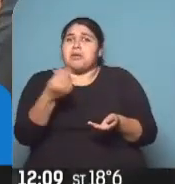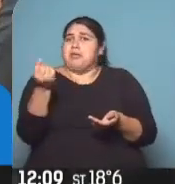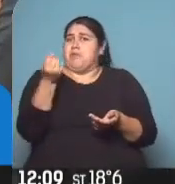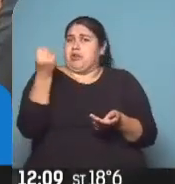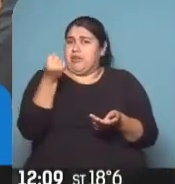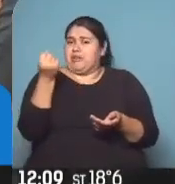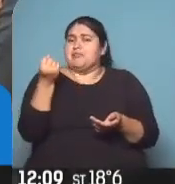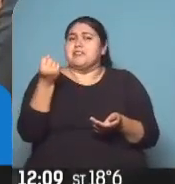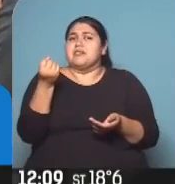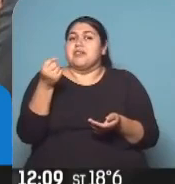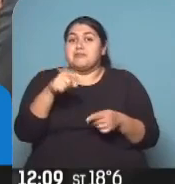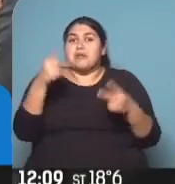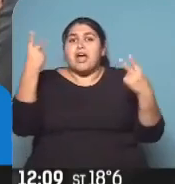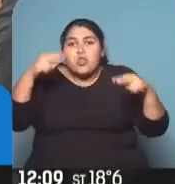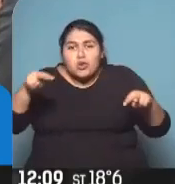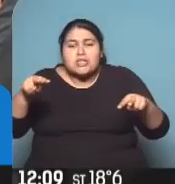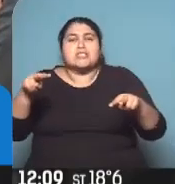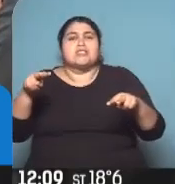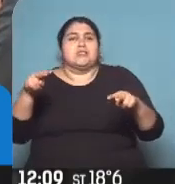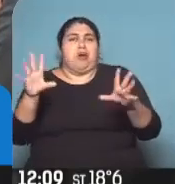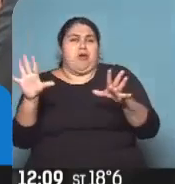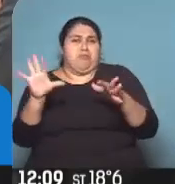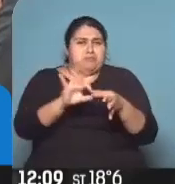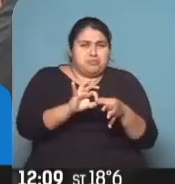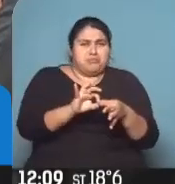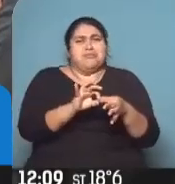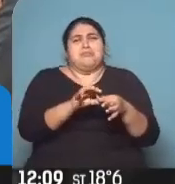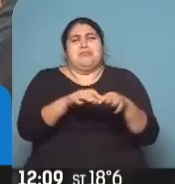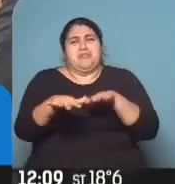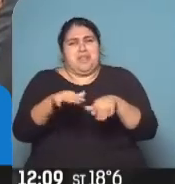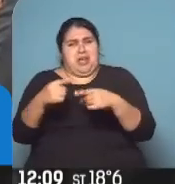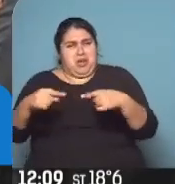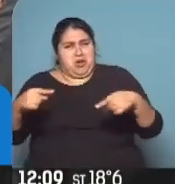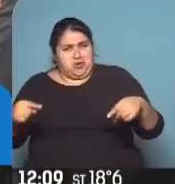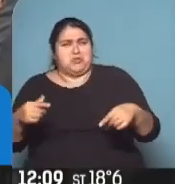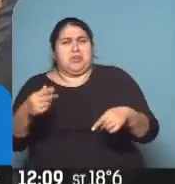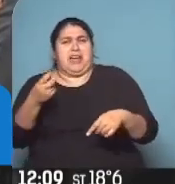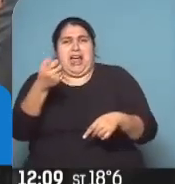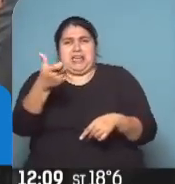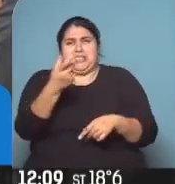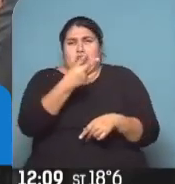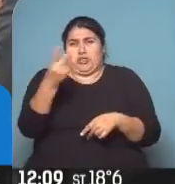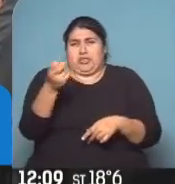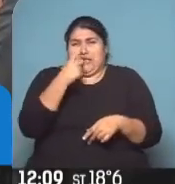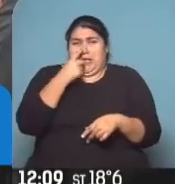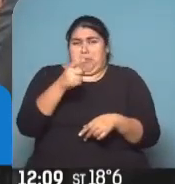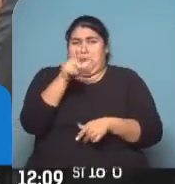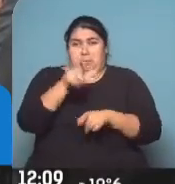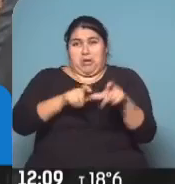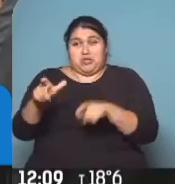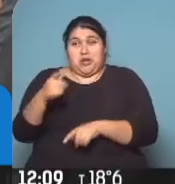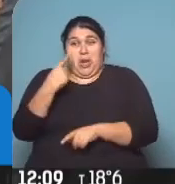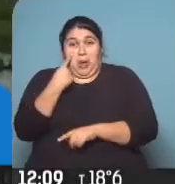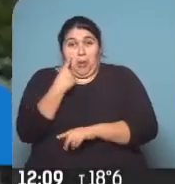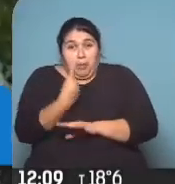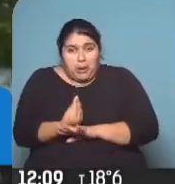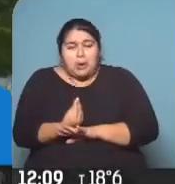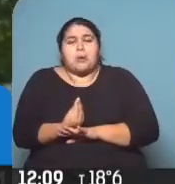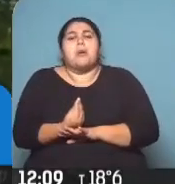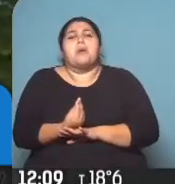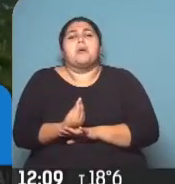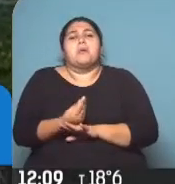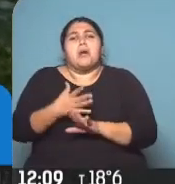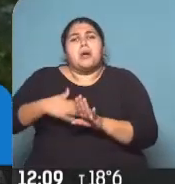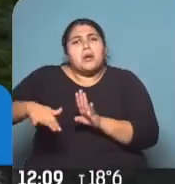el turismo asociado a los esteros son 200 mil personas que viven alrededor de los